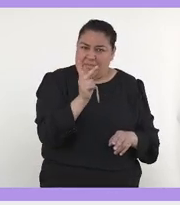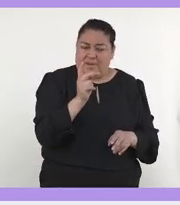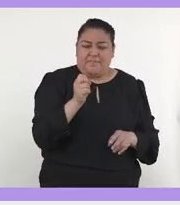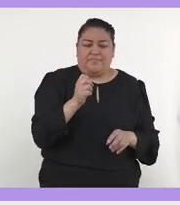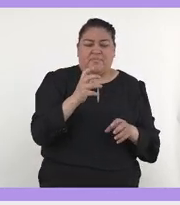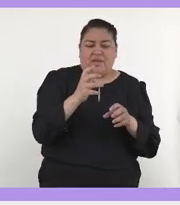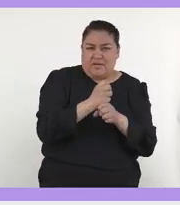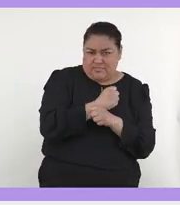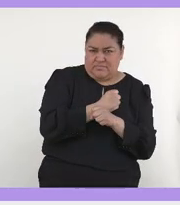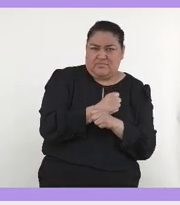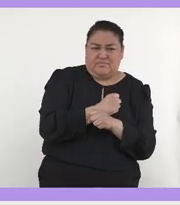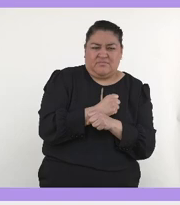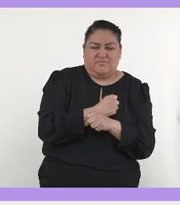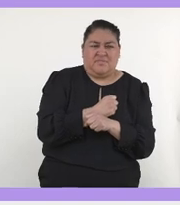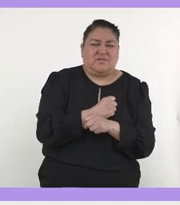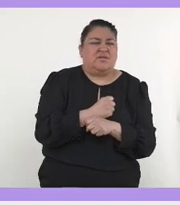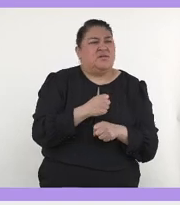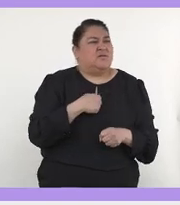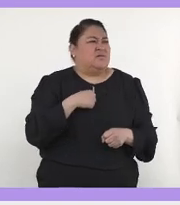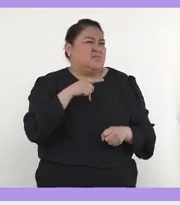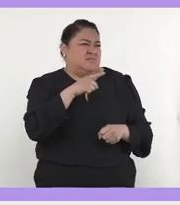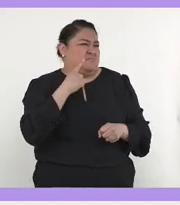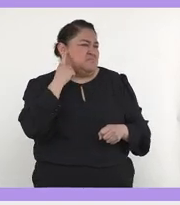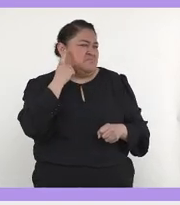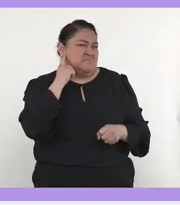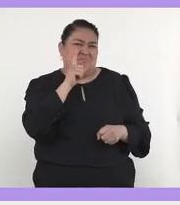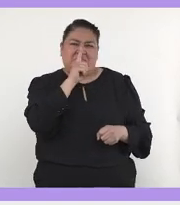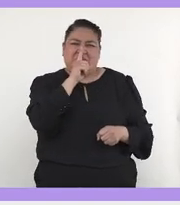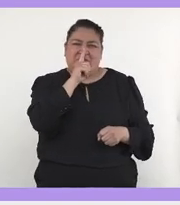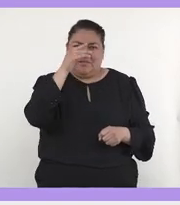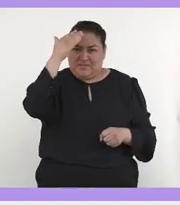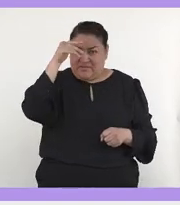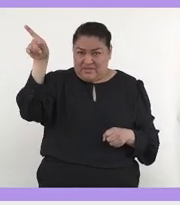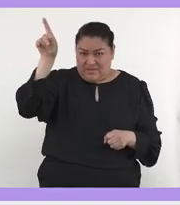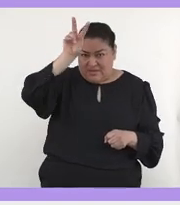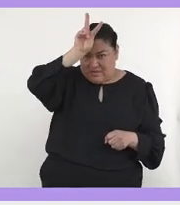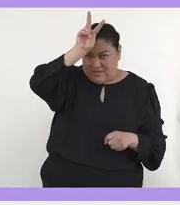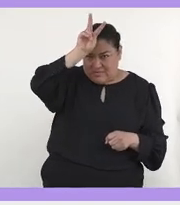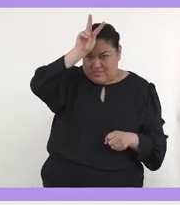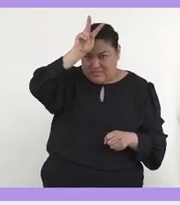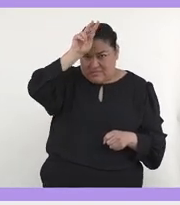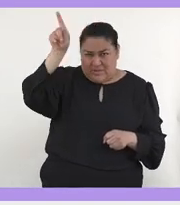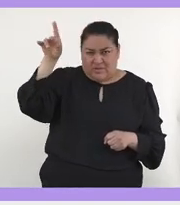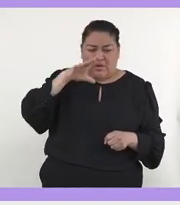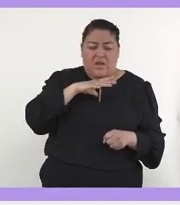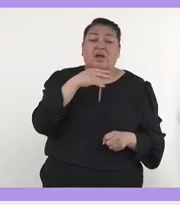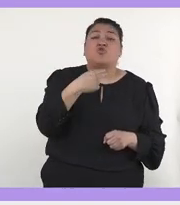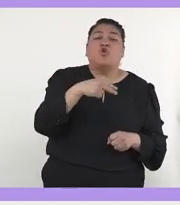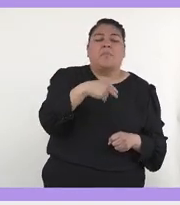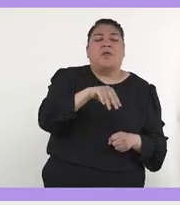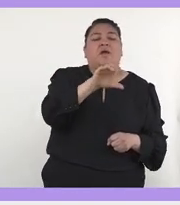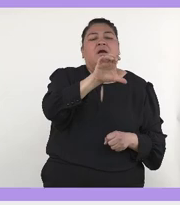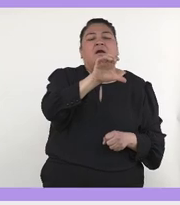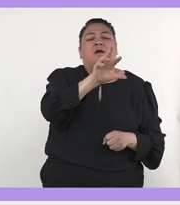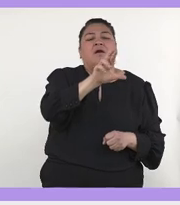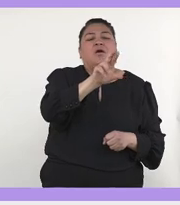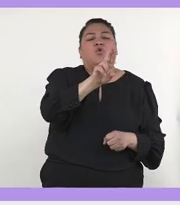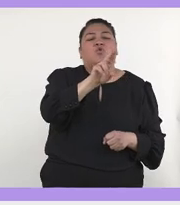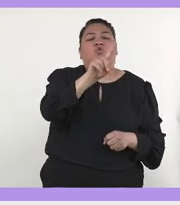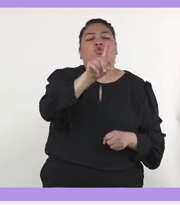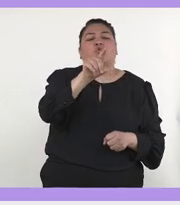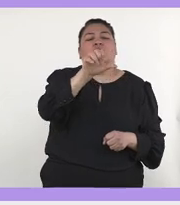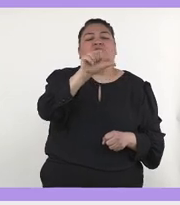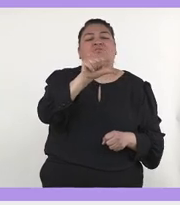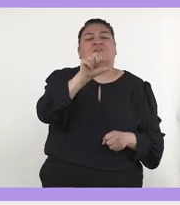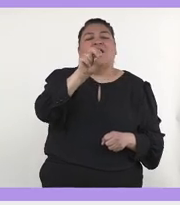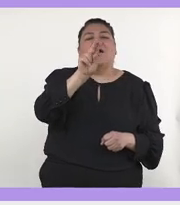que jamás pensaron que se iban a escuchar yo que sé en Perú alguien había pensado que en Perú alguien iba a decir Cruz Azul no alguien se le